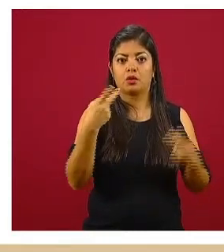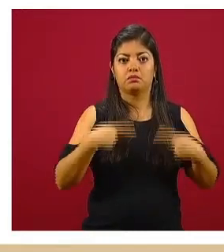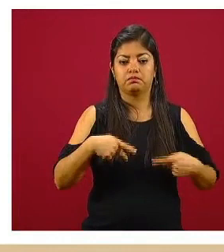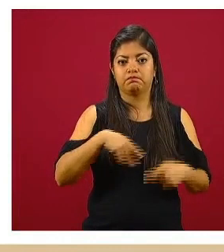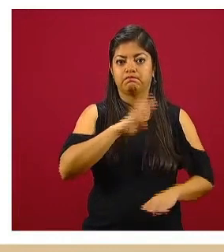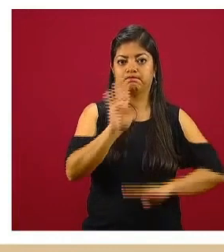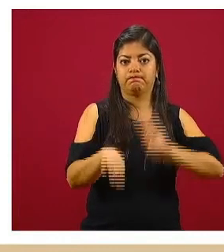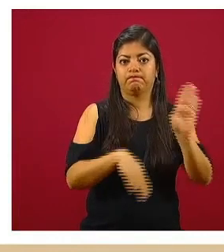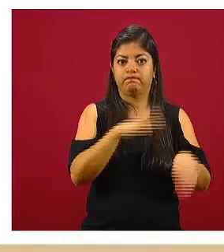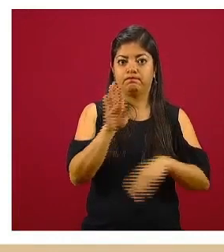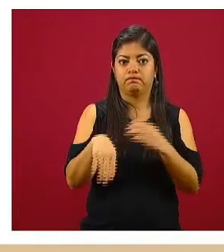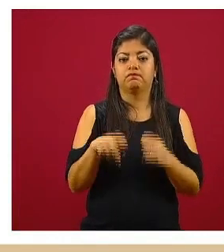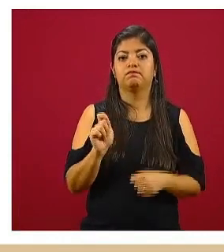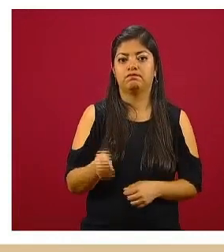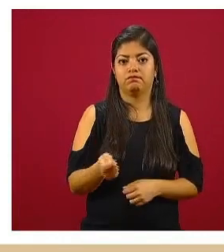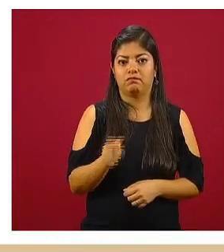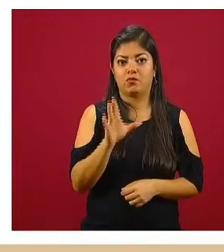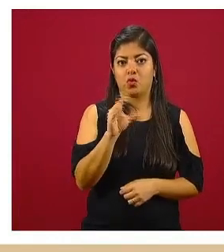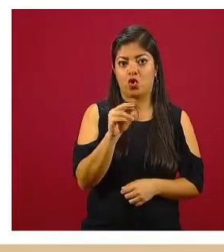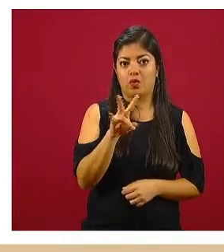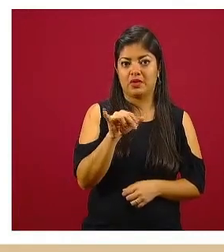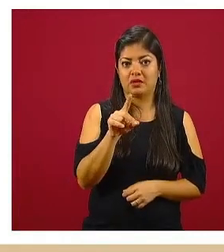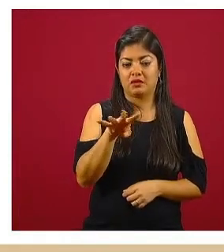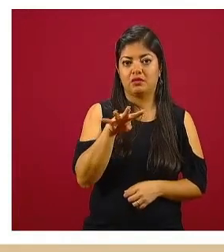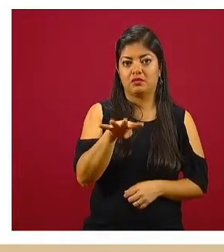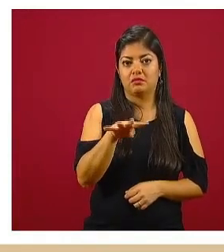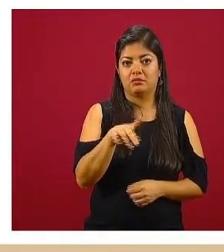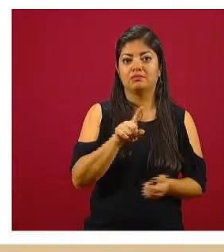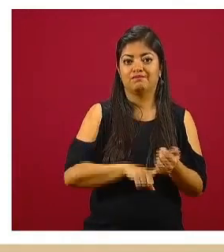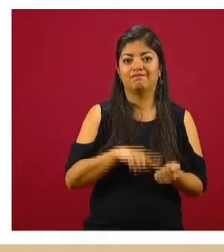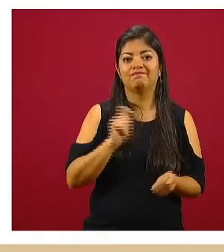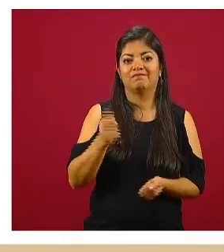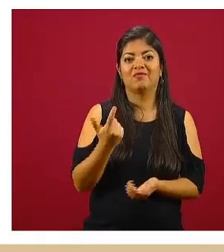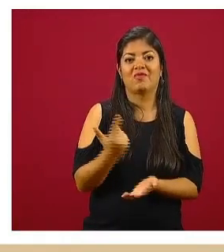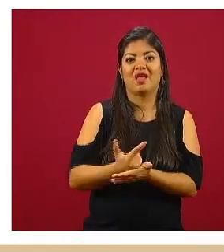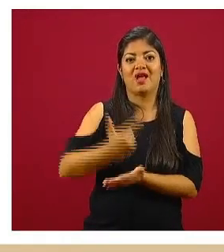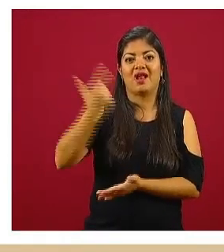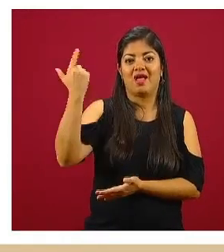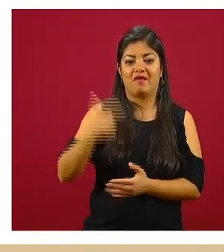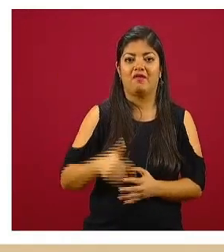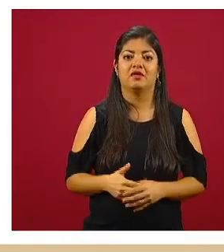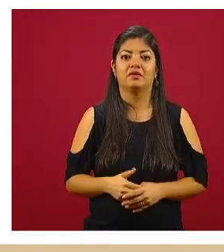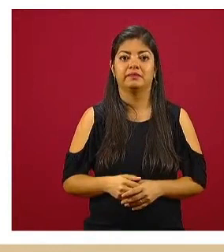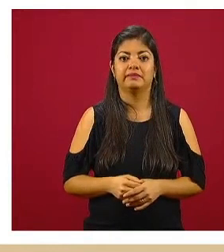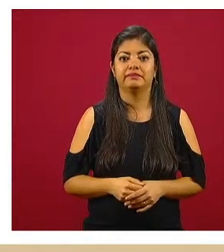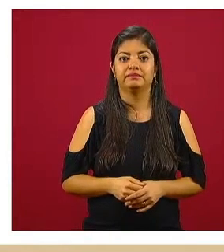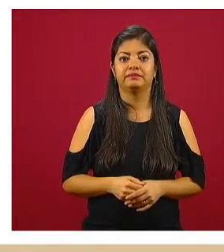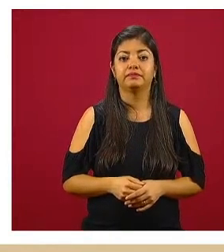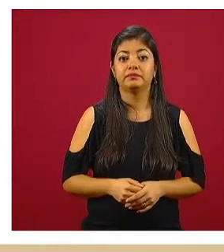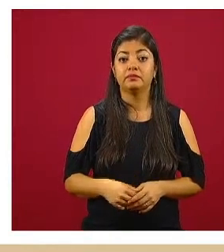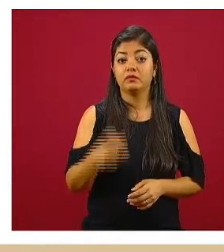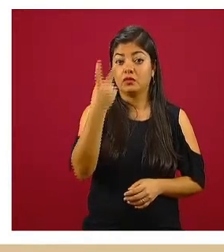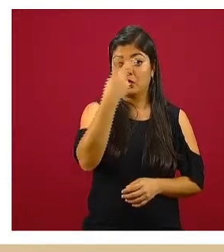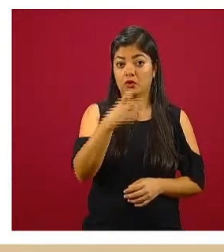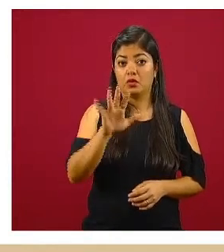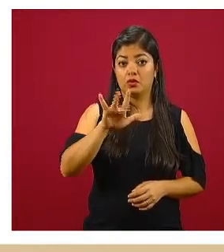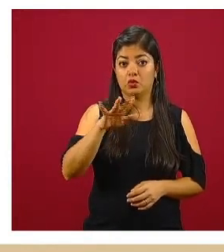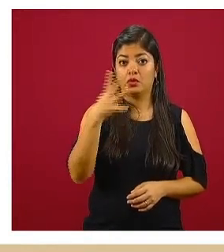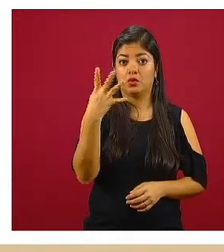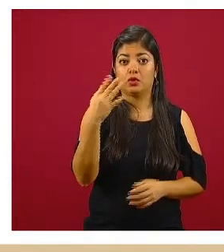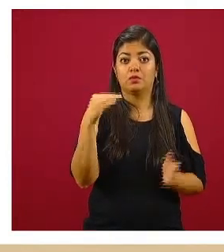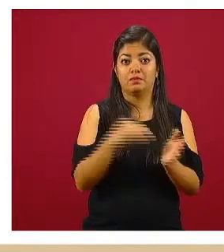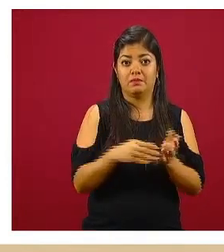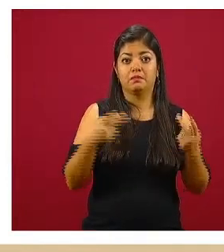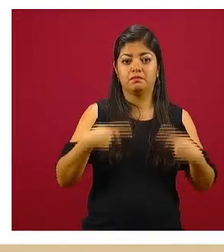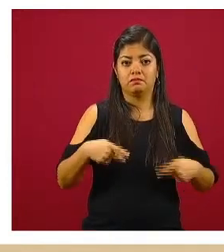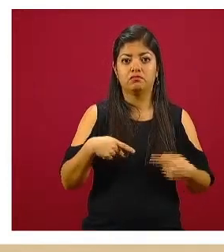por el COVID como consecuencia de la expresión grave de esta enfermedad. Más de 254,000 personas